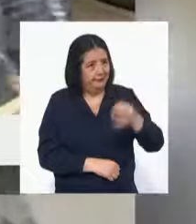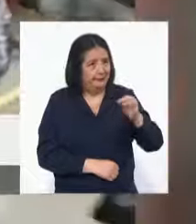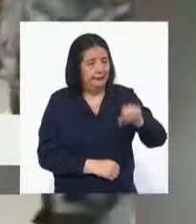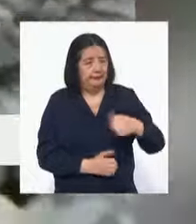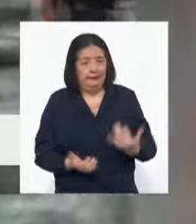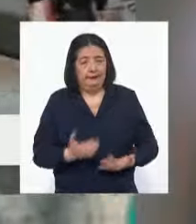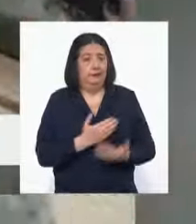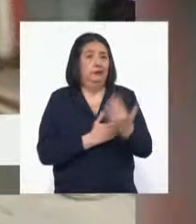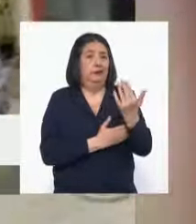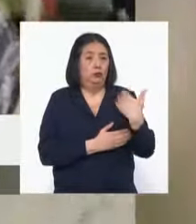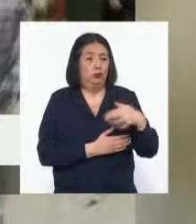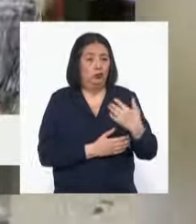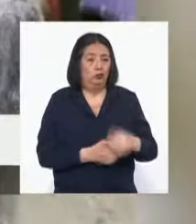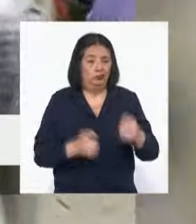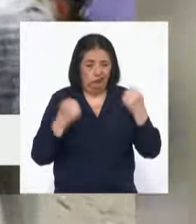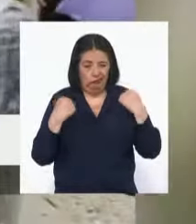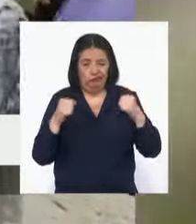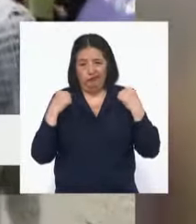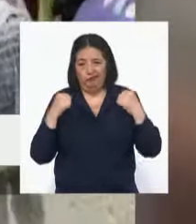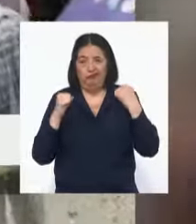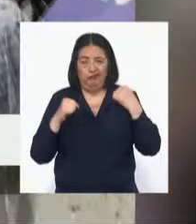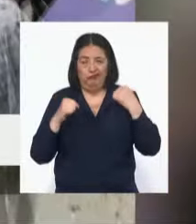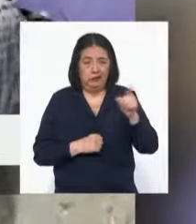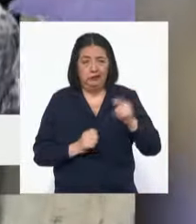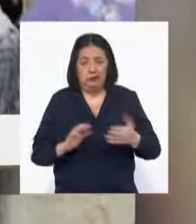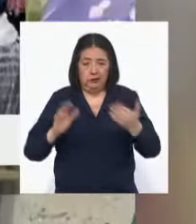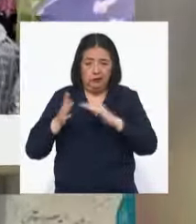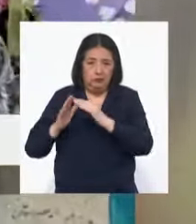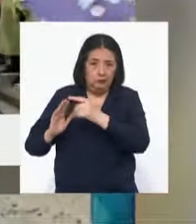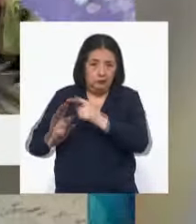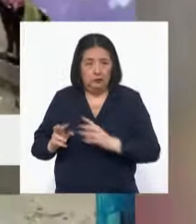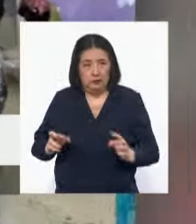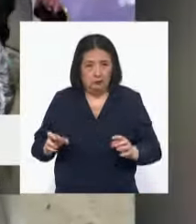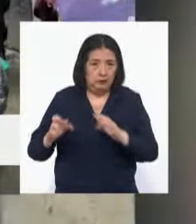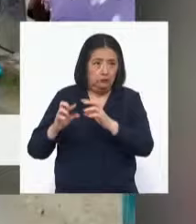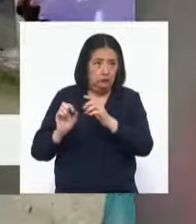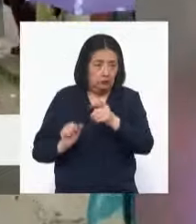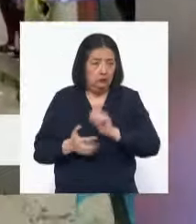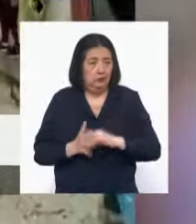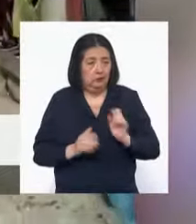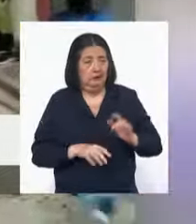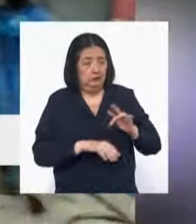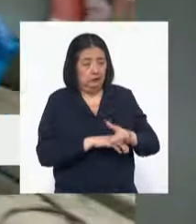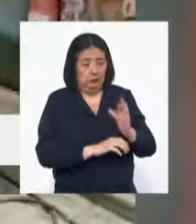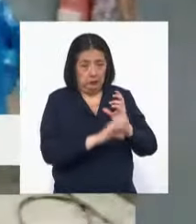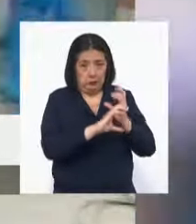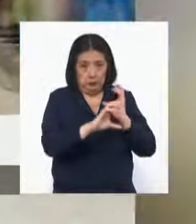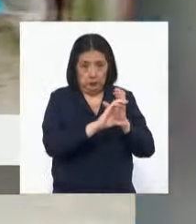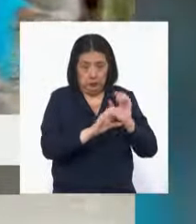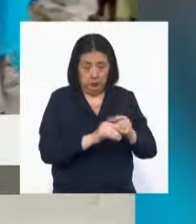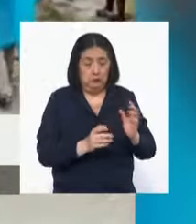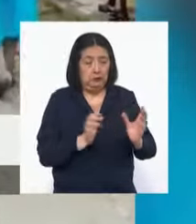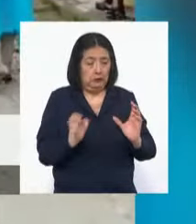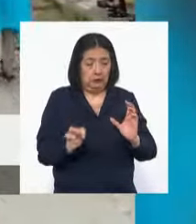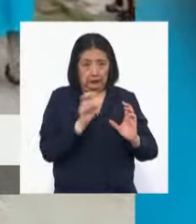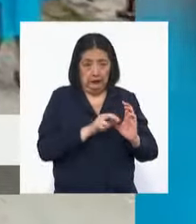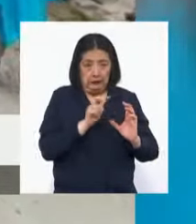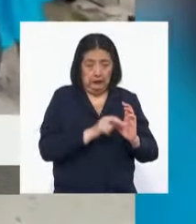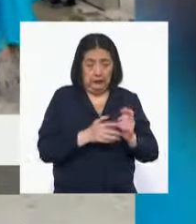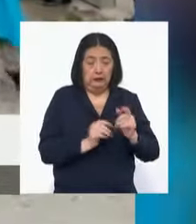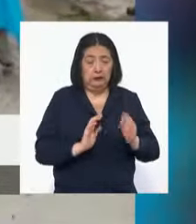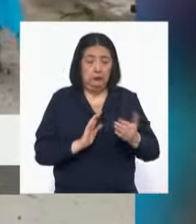en la mañana empezó el paro indefinido allá en el pueblo de Machu Picchu. Desde muy temprano, los buses que trasladan a los turistas desde Machu